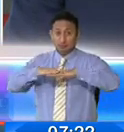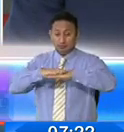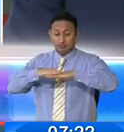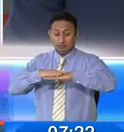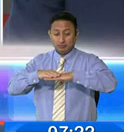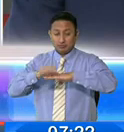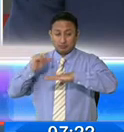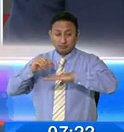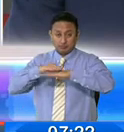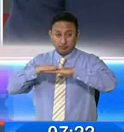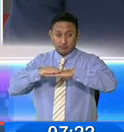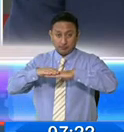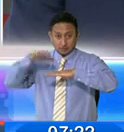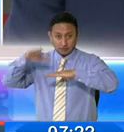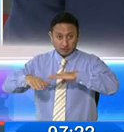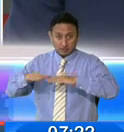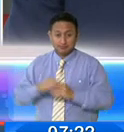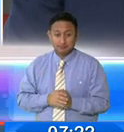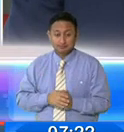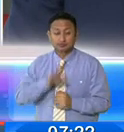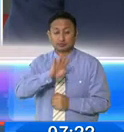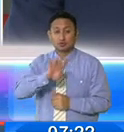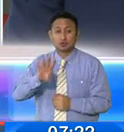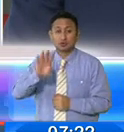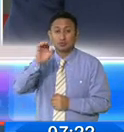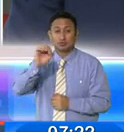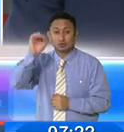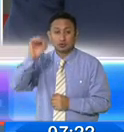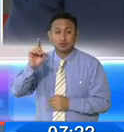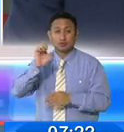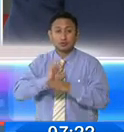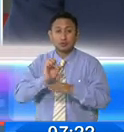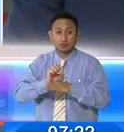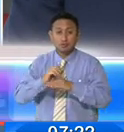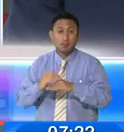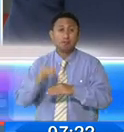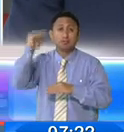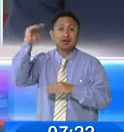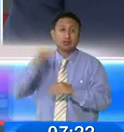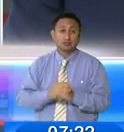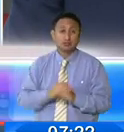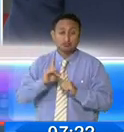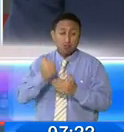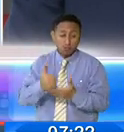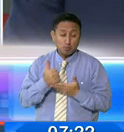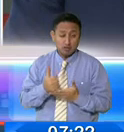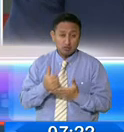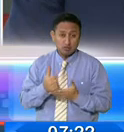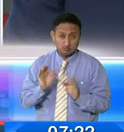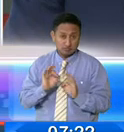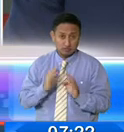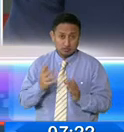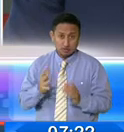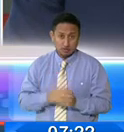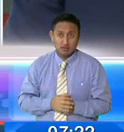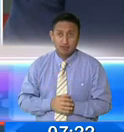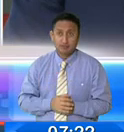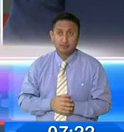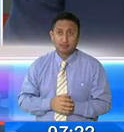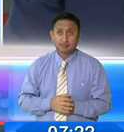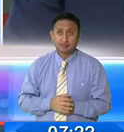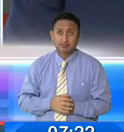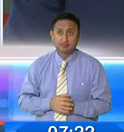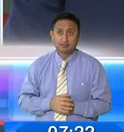ingresos. Tenemos un 44% de ecuatorianos que ganan más que el básico, que no se benefician de un incremento en ninguno de los casos, en ningún